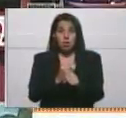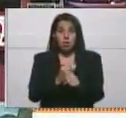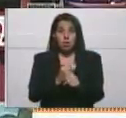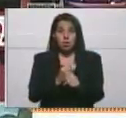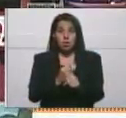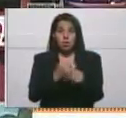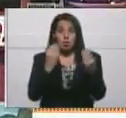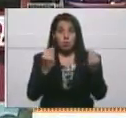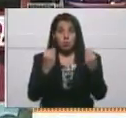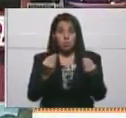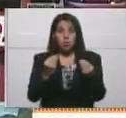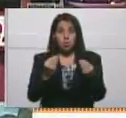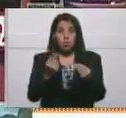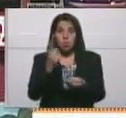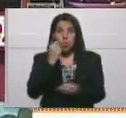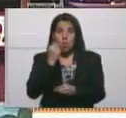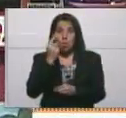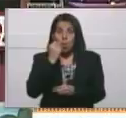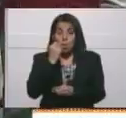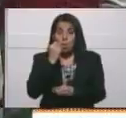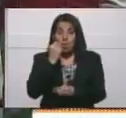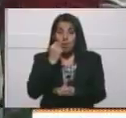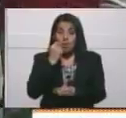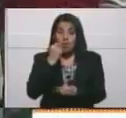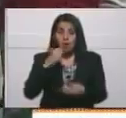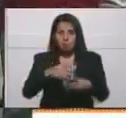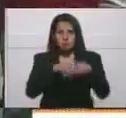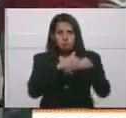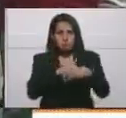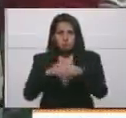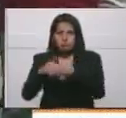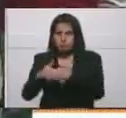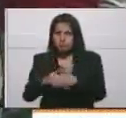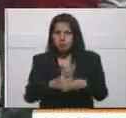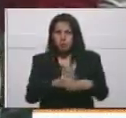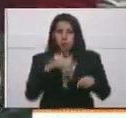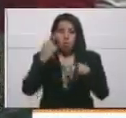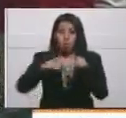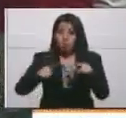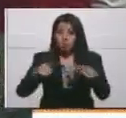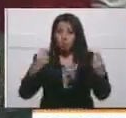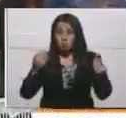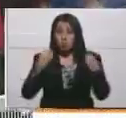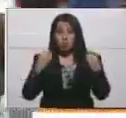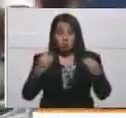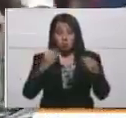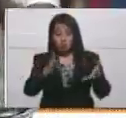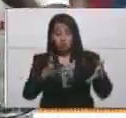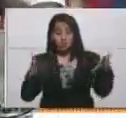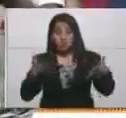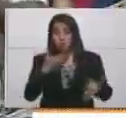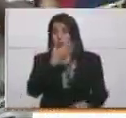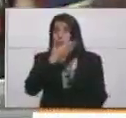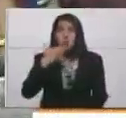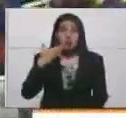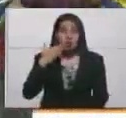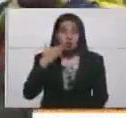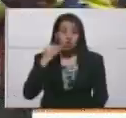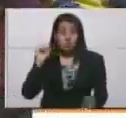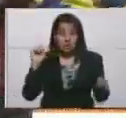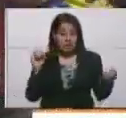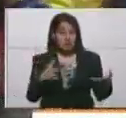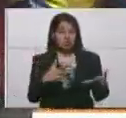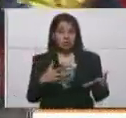trabajador, de la juventud, de la mano del pueblo, de la mano de los humildes. Victoria grandiosa, victoria milagrosa.